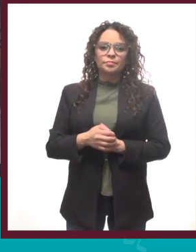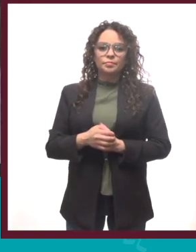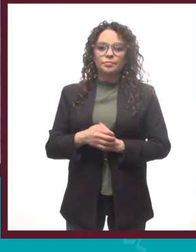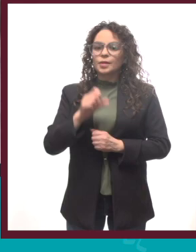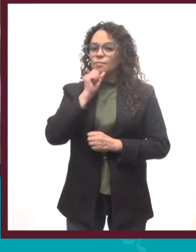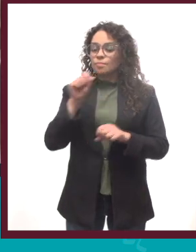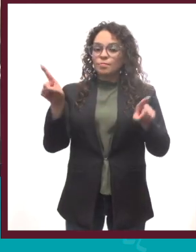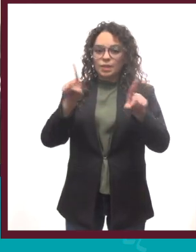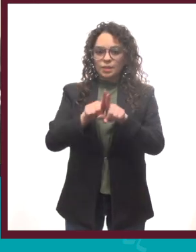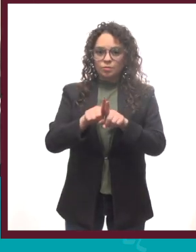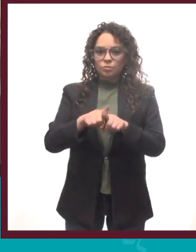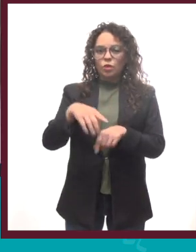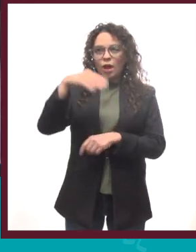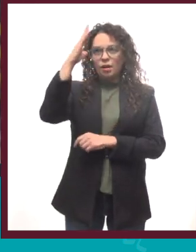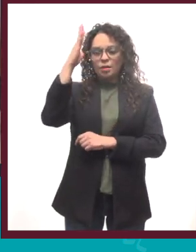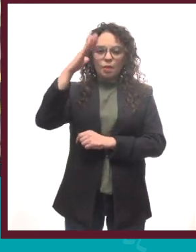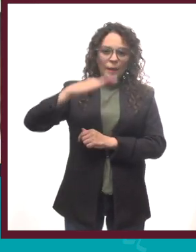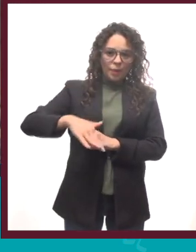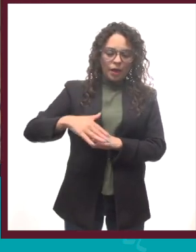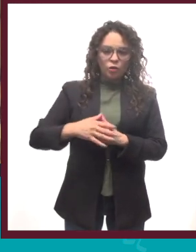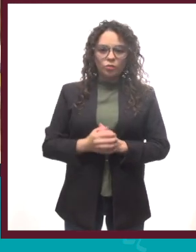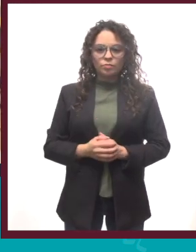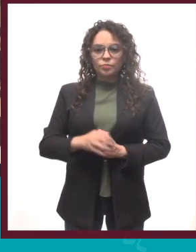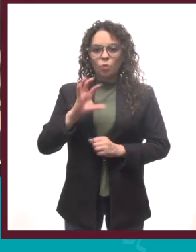de arriba hacia abajo